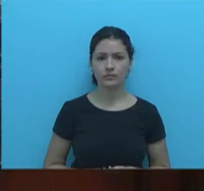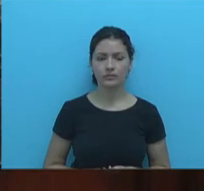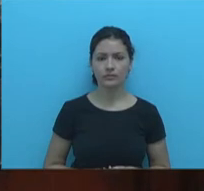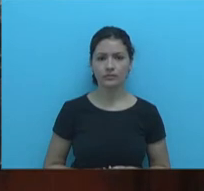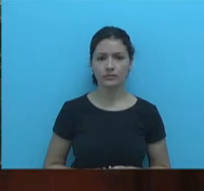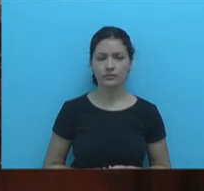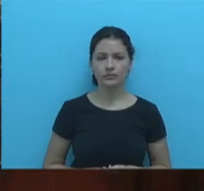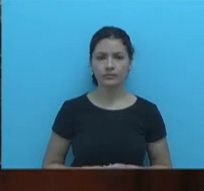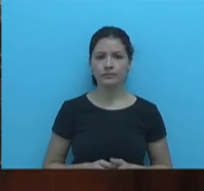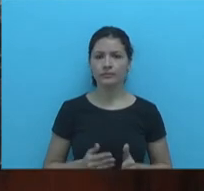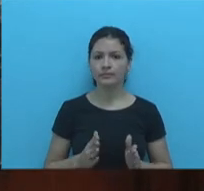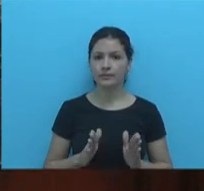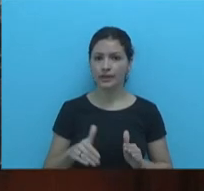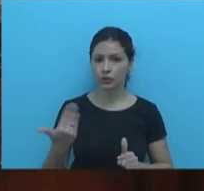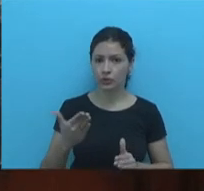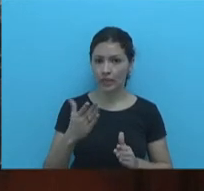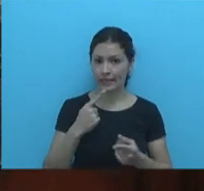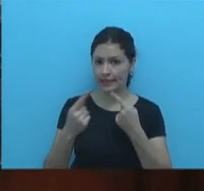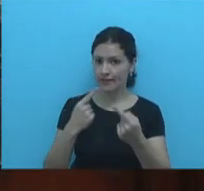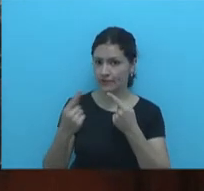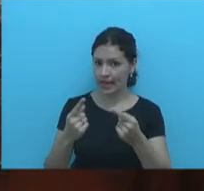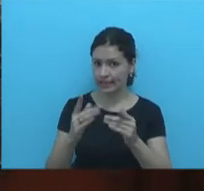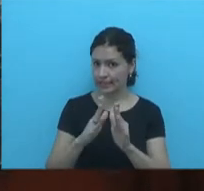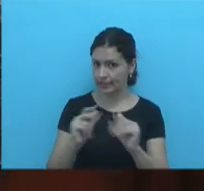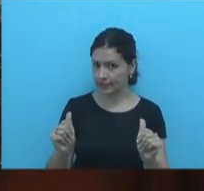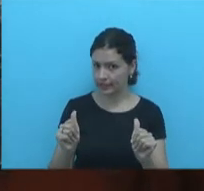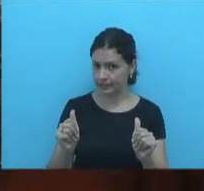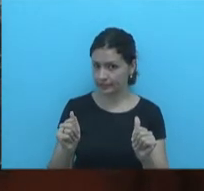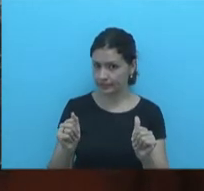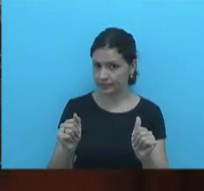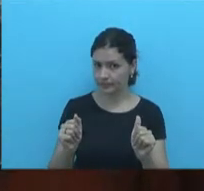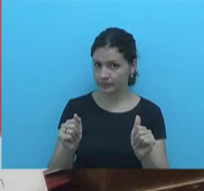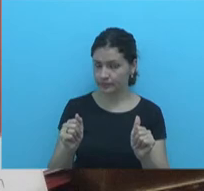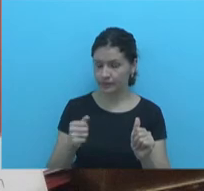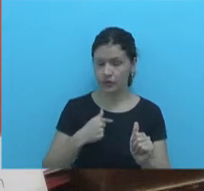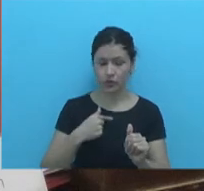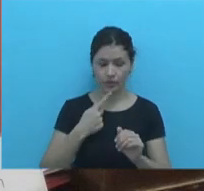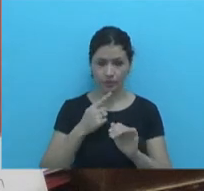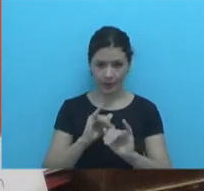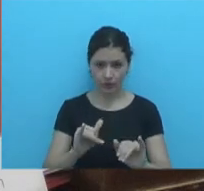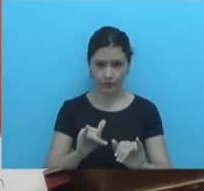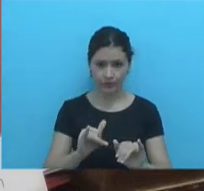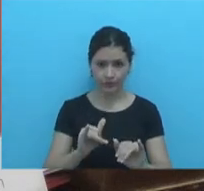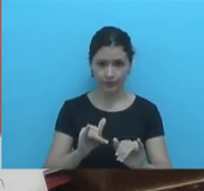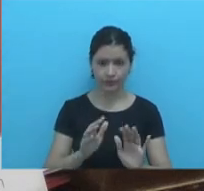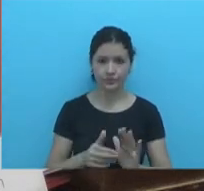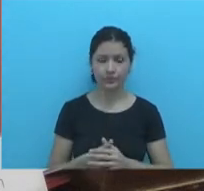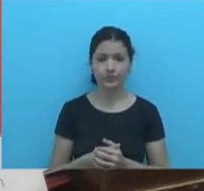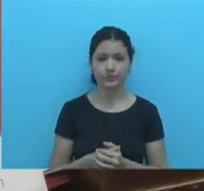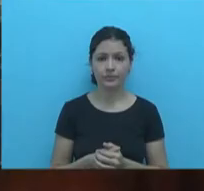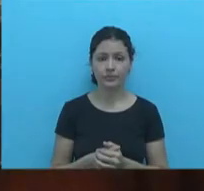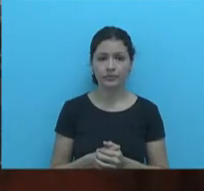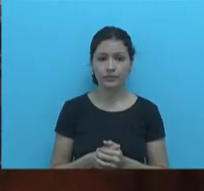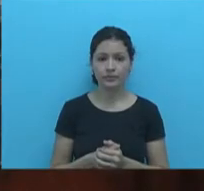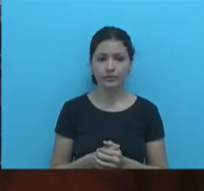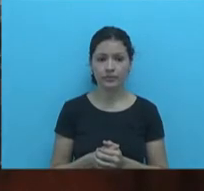Damos por cerrado el debate. Aquellos que... le quería decir que aquellos que... Porque han puesto